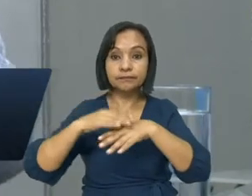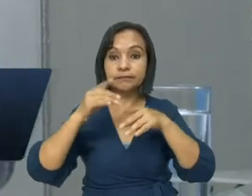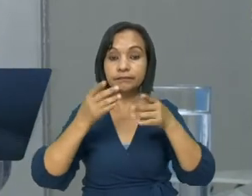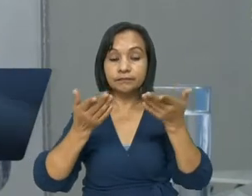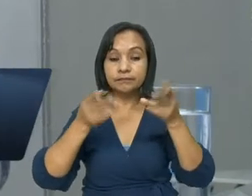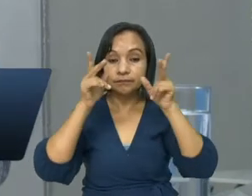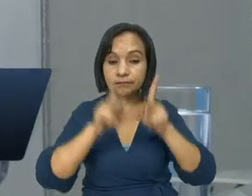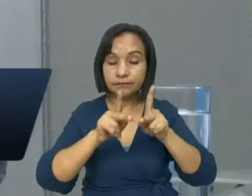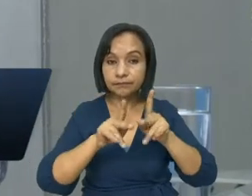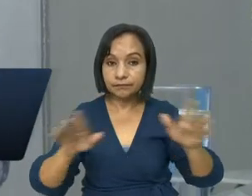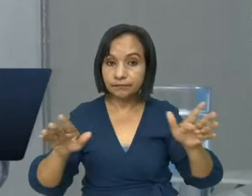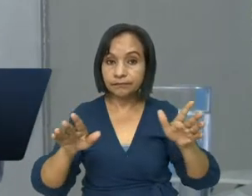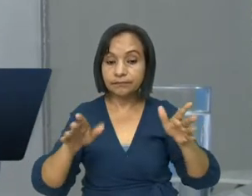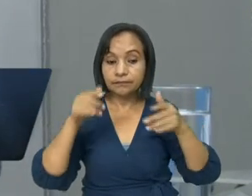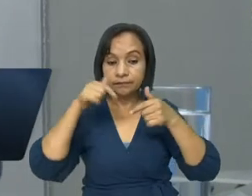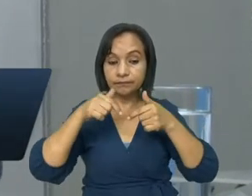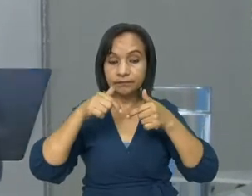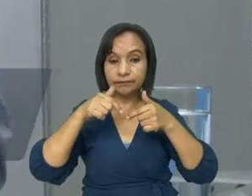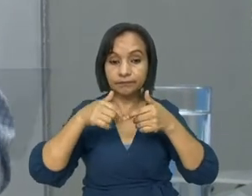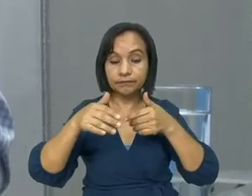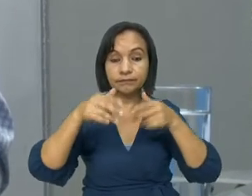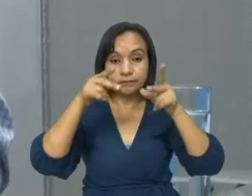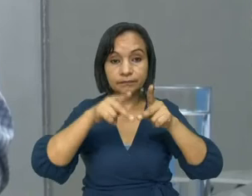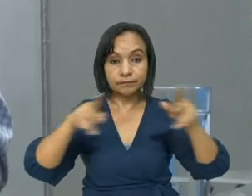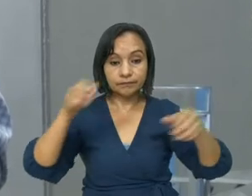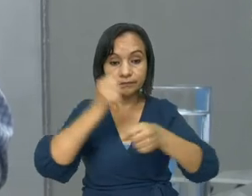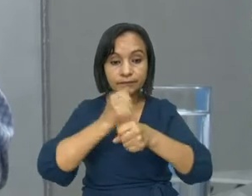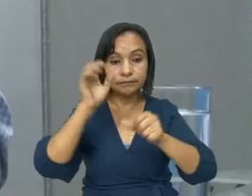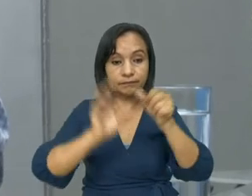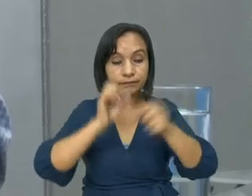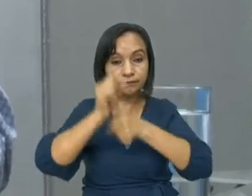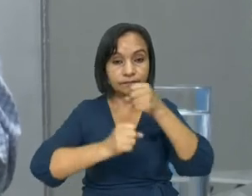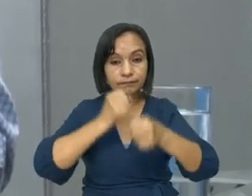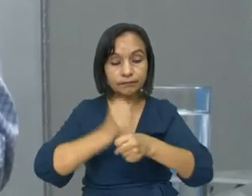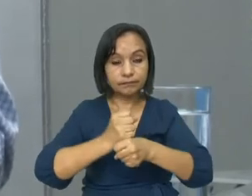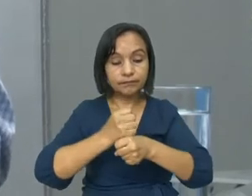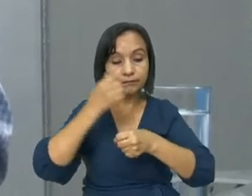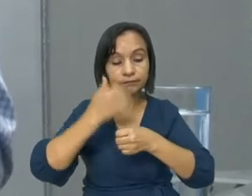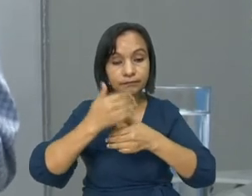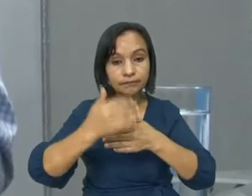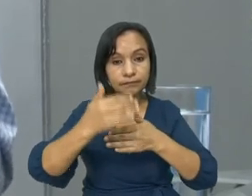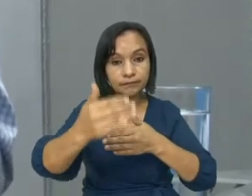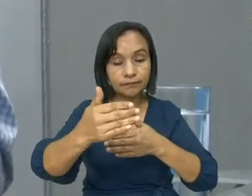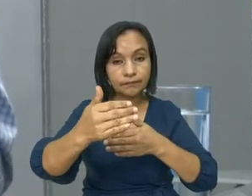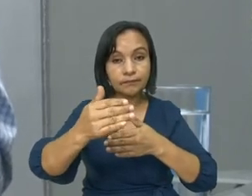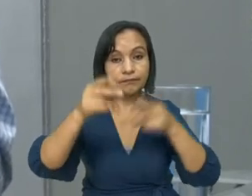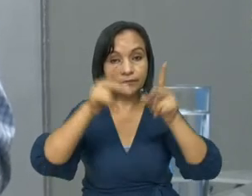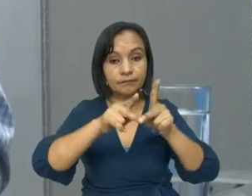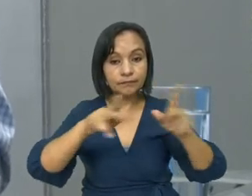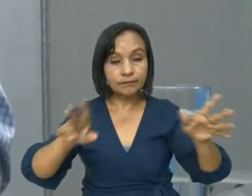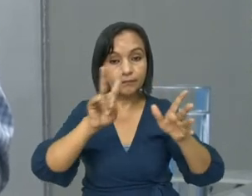una planificación a corto, como es este plan operativo anual, a mediano, como es lo que tenemos la